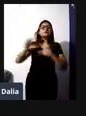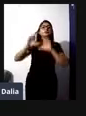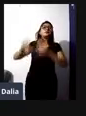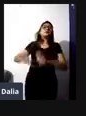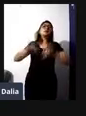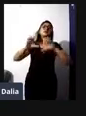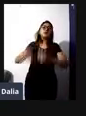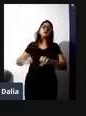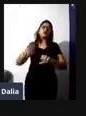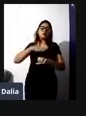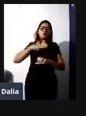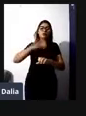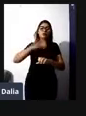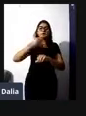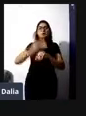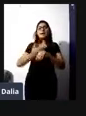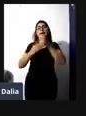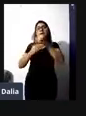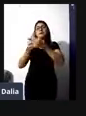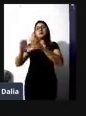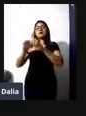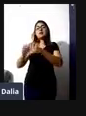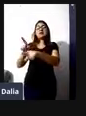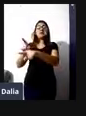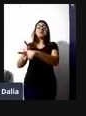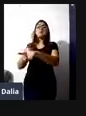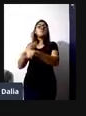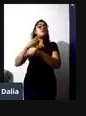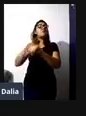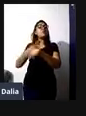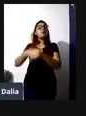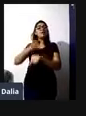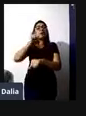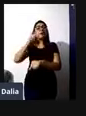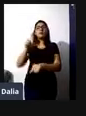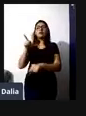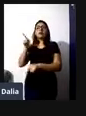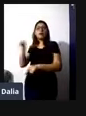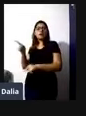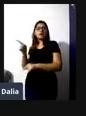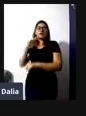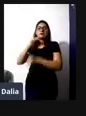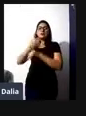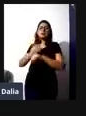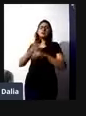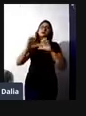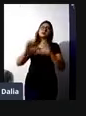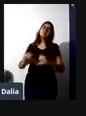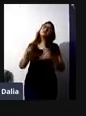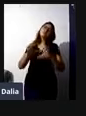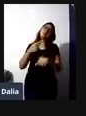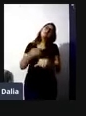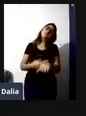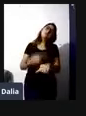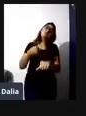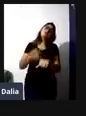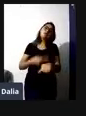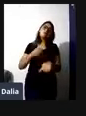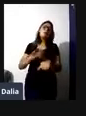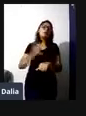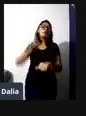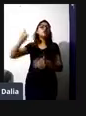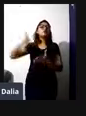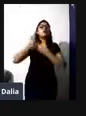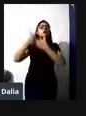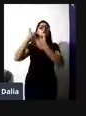más frecuencia que la persona a la que están cuidando, ¿no? Porque no hay este seguimiento, no hay este acompañamiento,